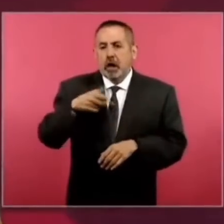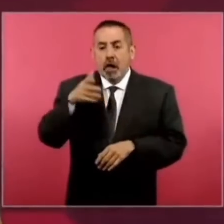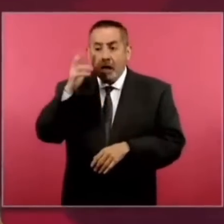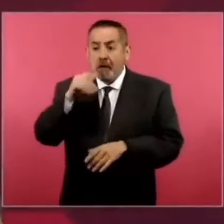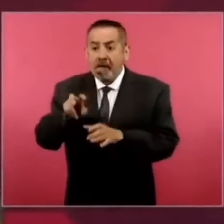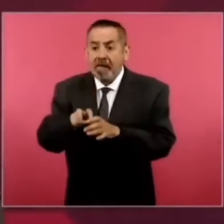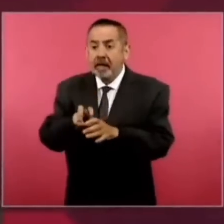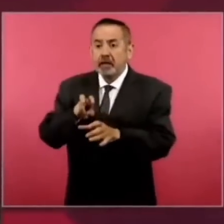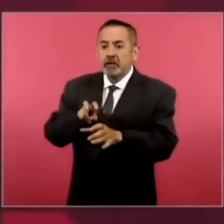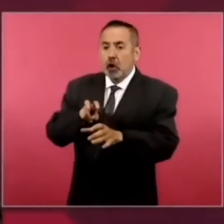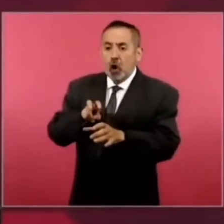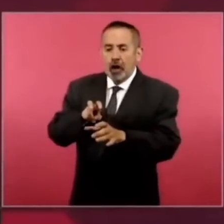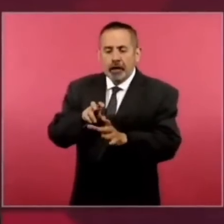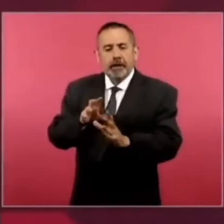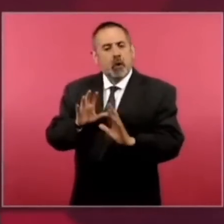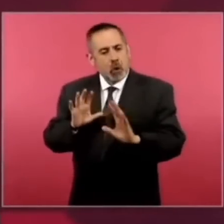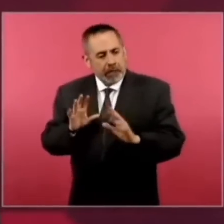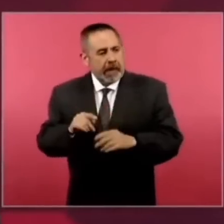a volvernos